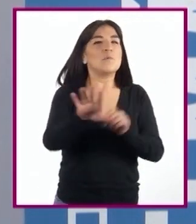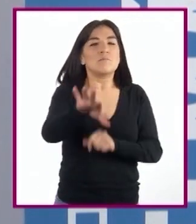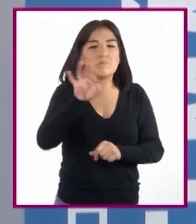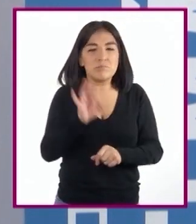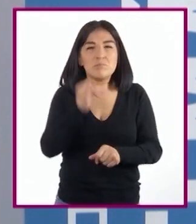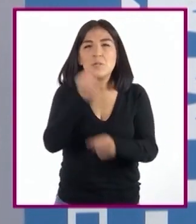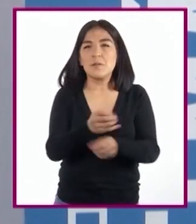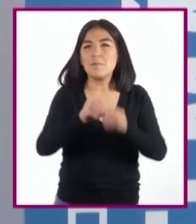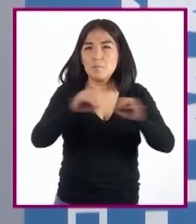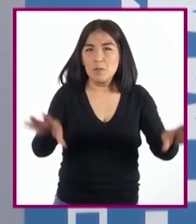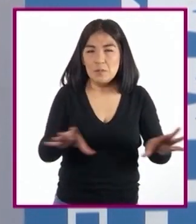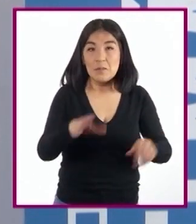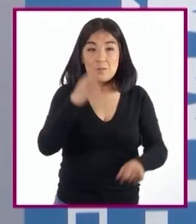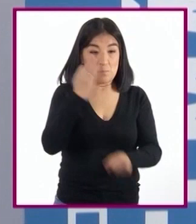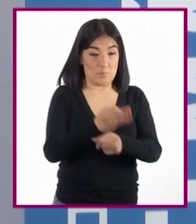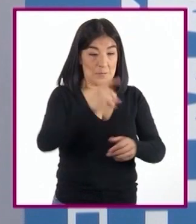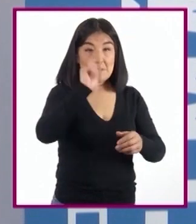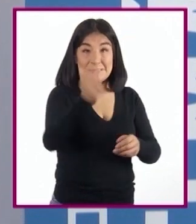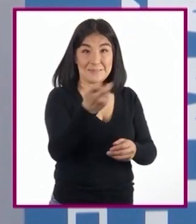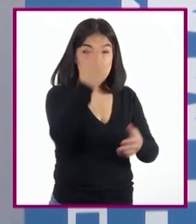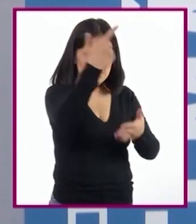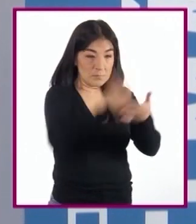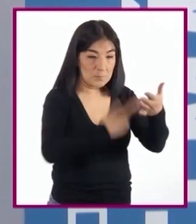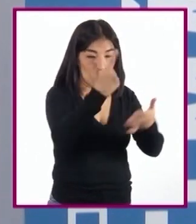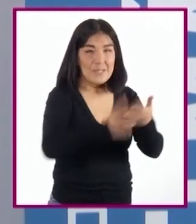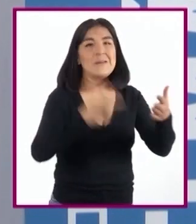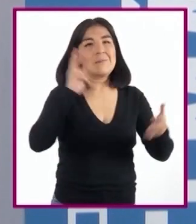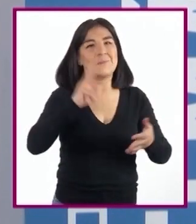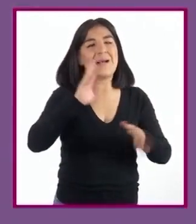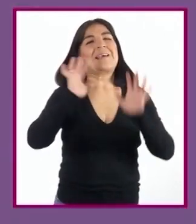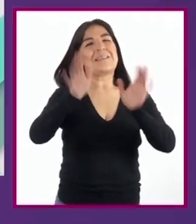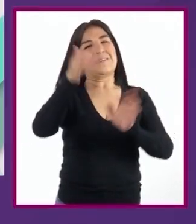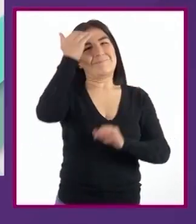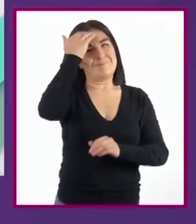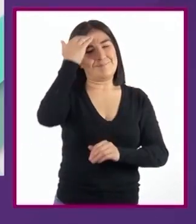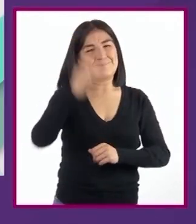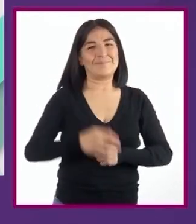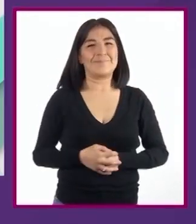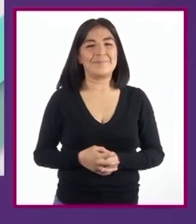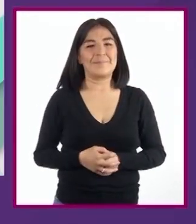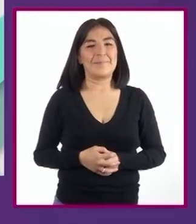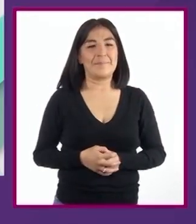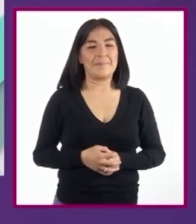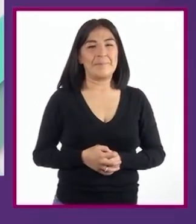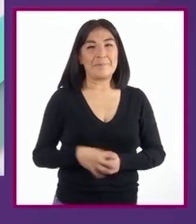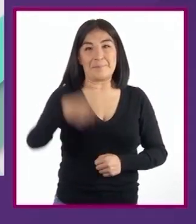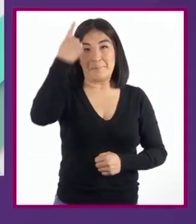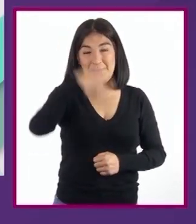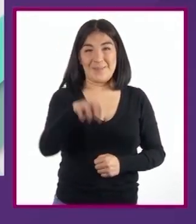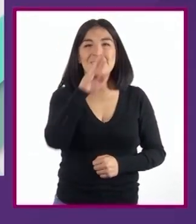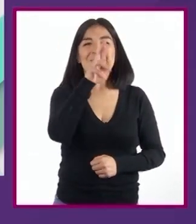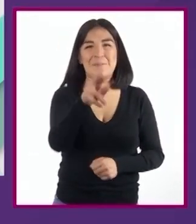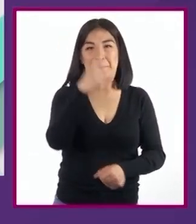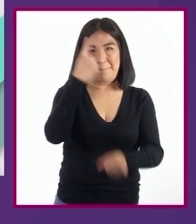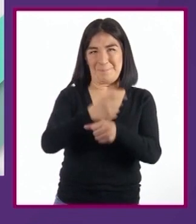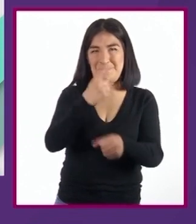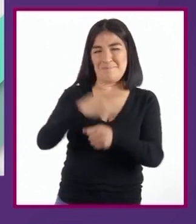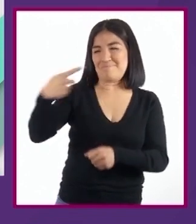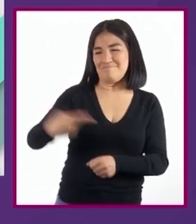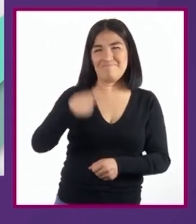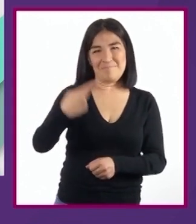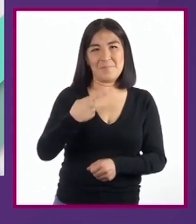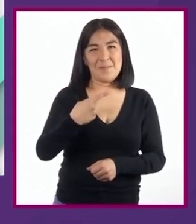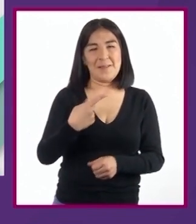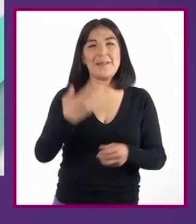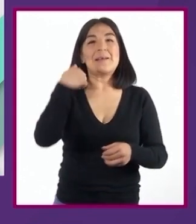datos, porque la forma de calcular la probabilidad ya la conocemos. Para responder a la primera pregunta,